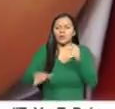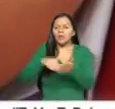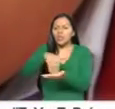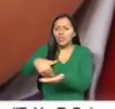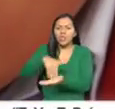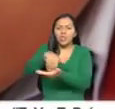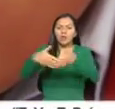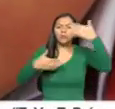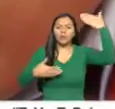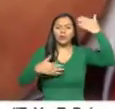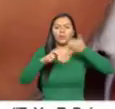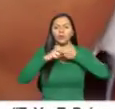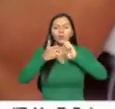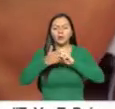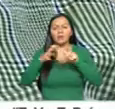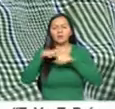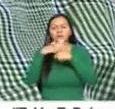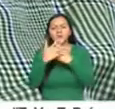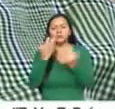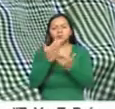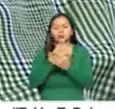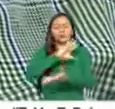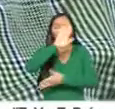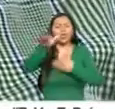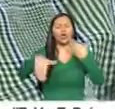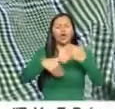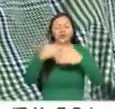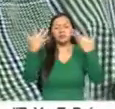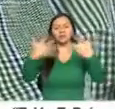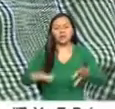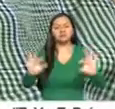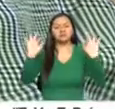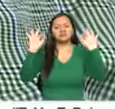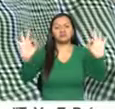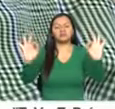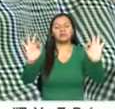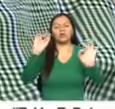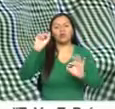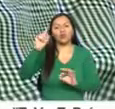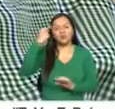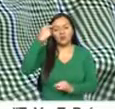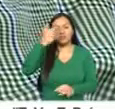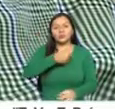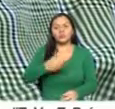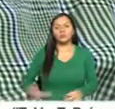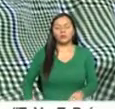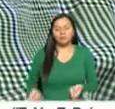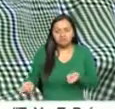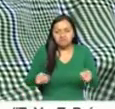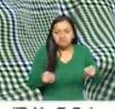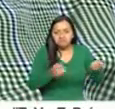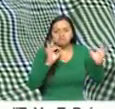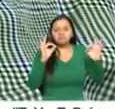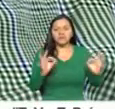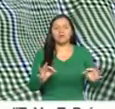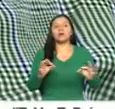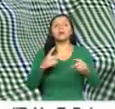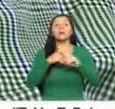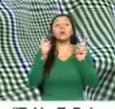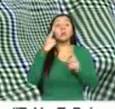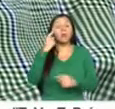que se generaba por la situación económica, todo eso ha tenido que capear el presidente Correa. De manera que para